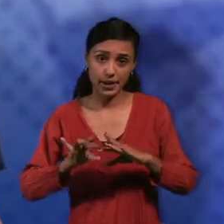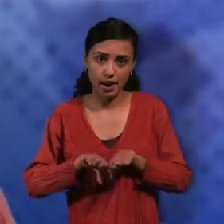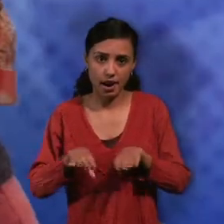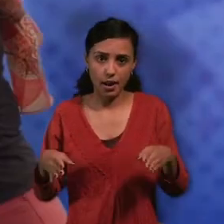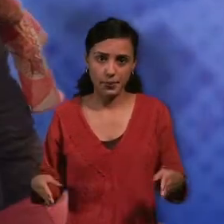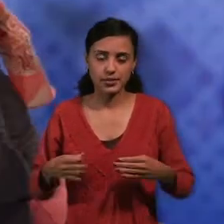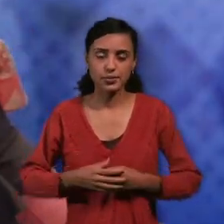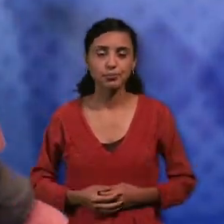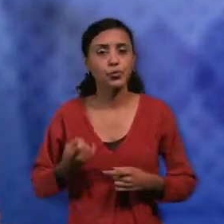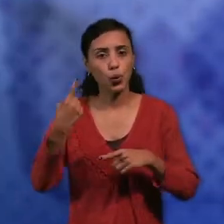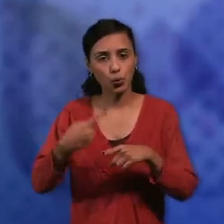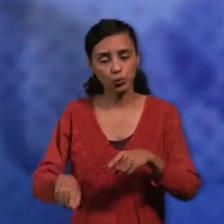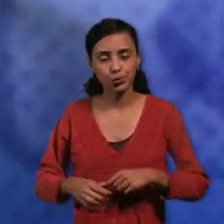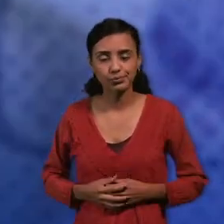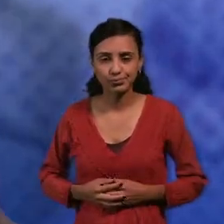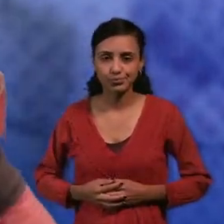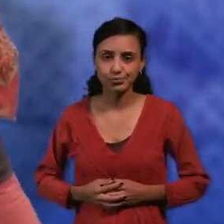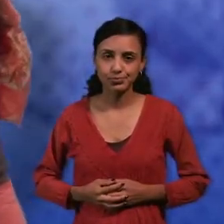trípode